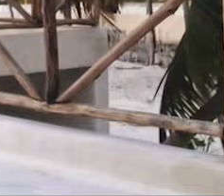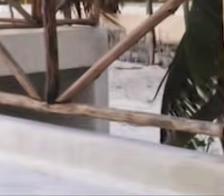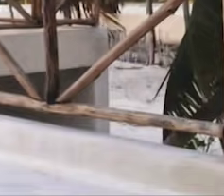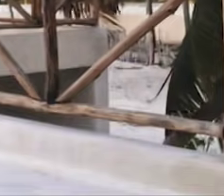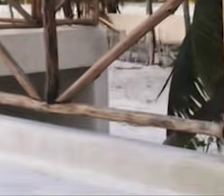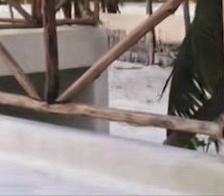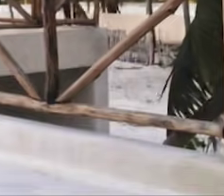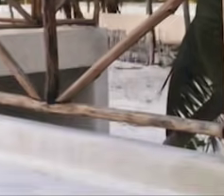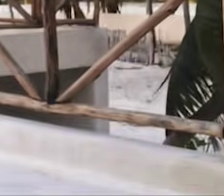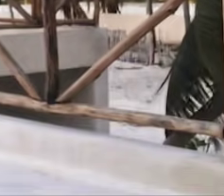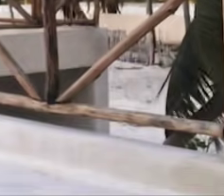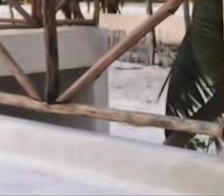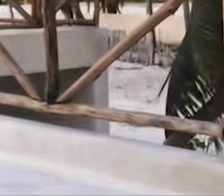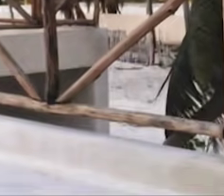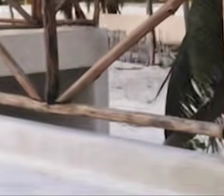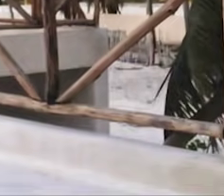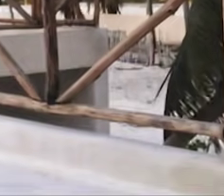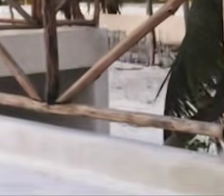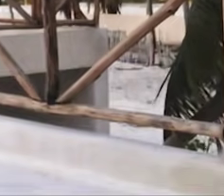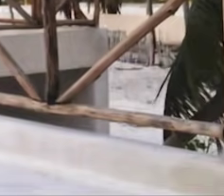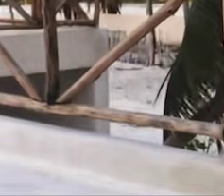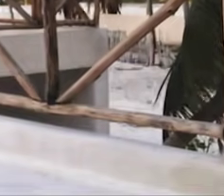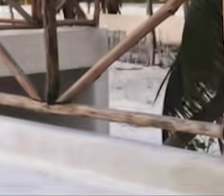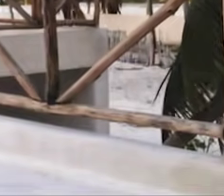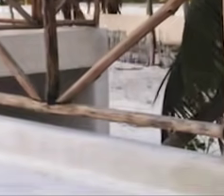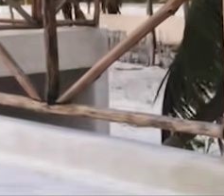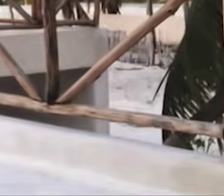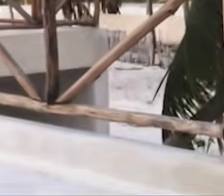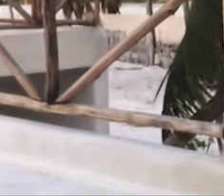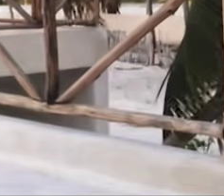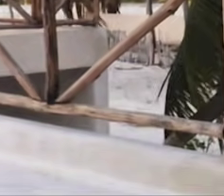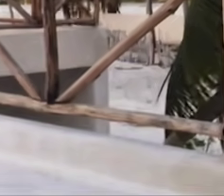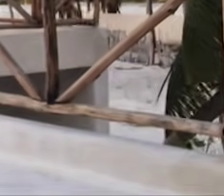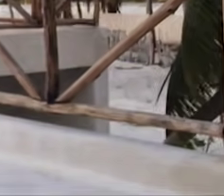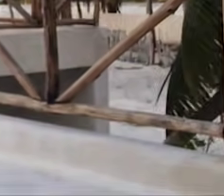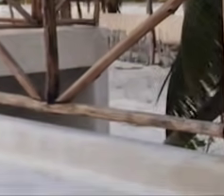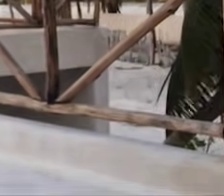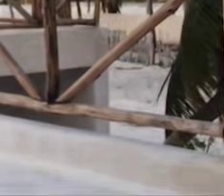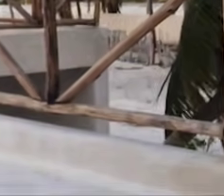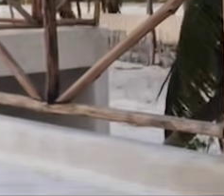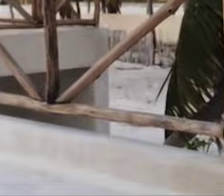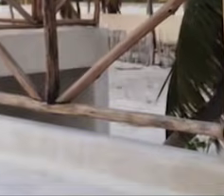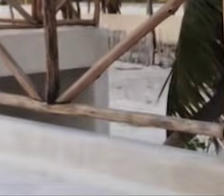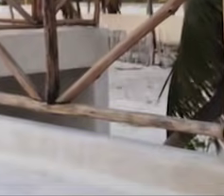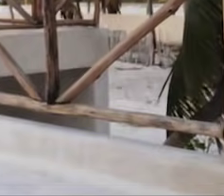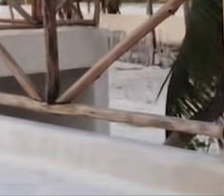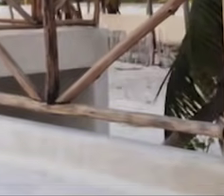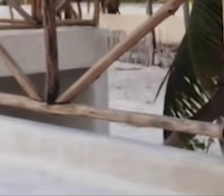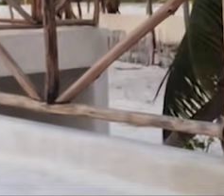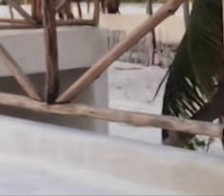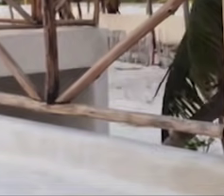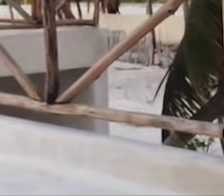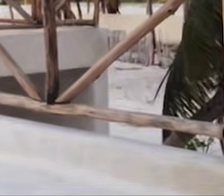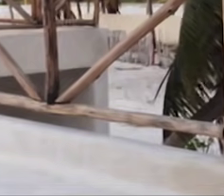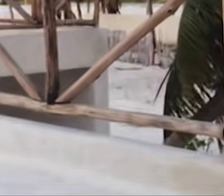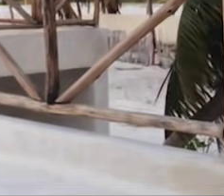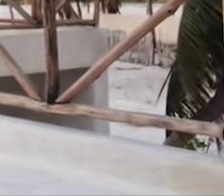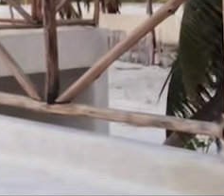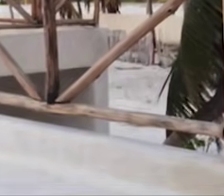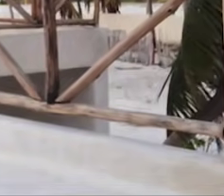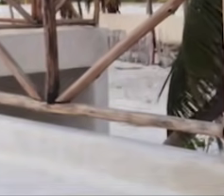Eso. Hacia el otro lado. Tiren ¡Arden el otro codo, jalen!